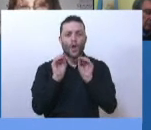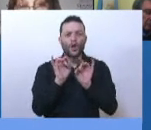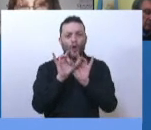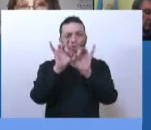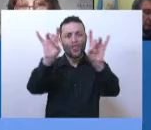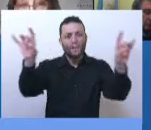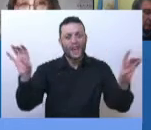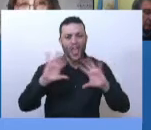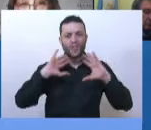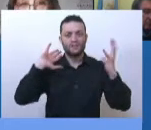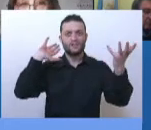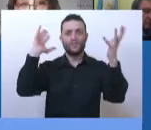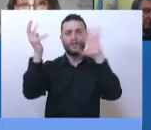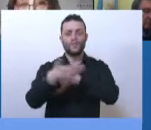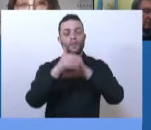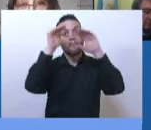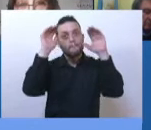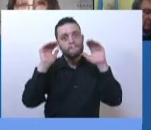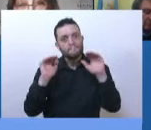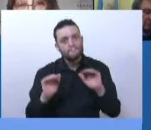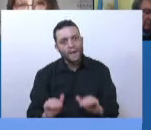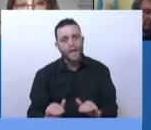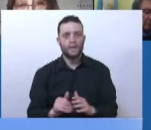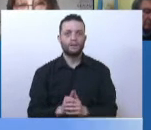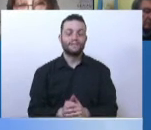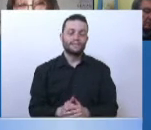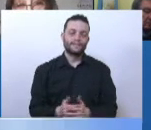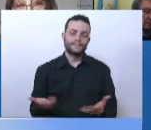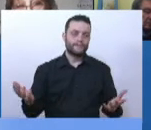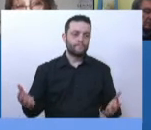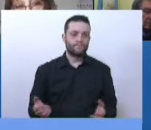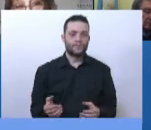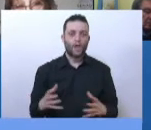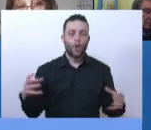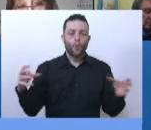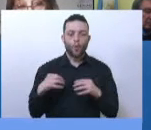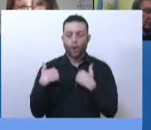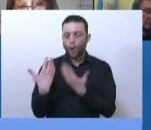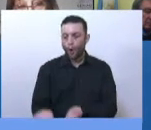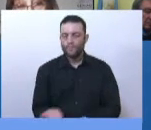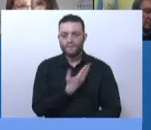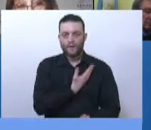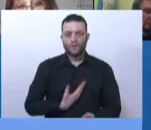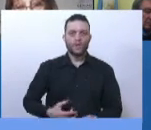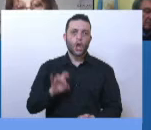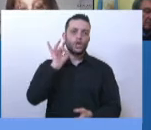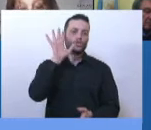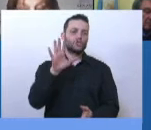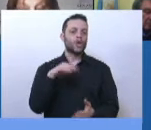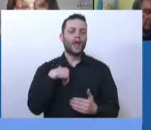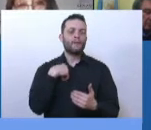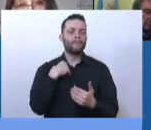Lamentablemente, el oficialismo solo cumplió con la formalidad de tenerlo a la vista en el momento de